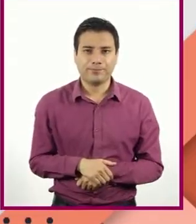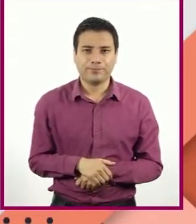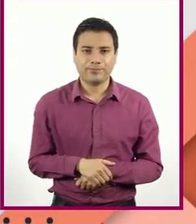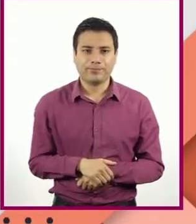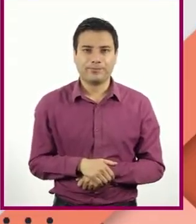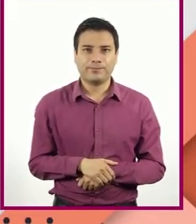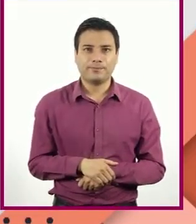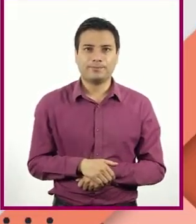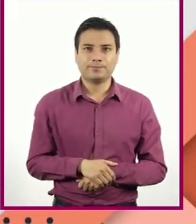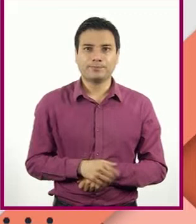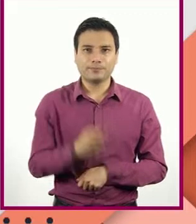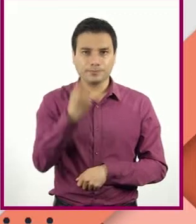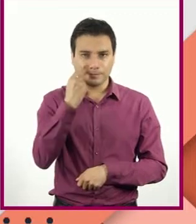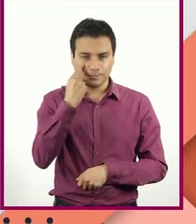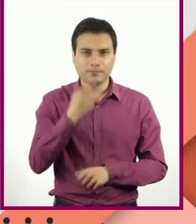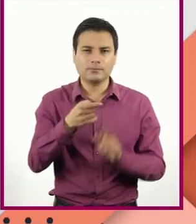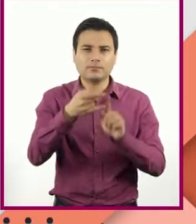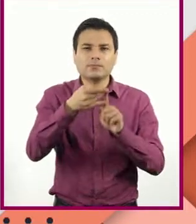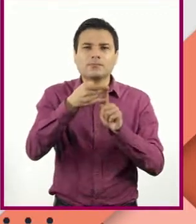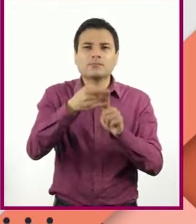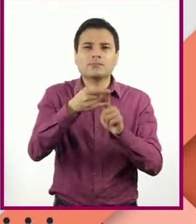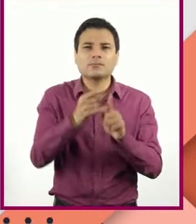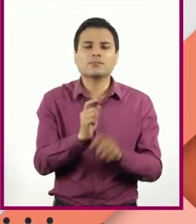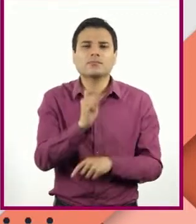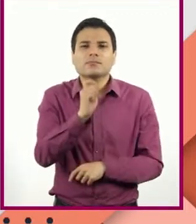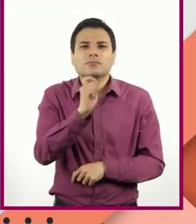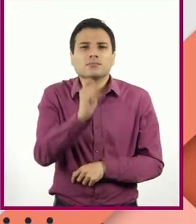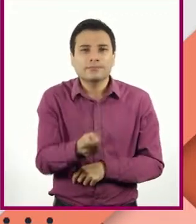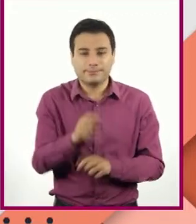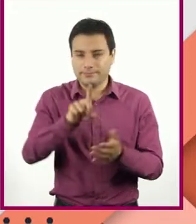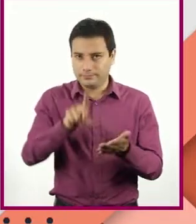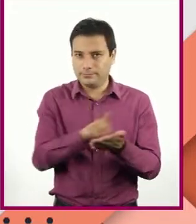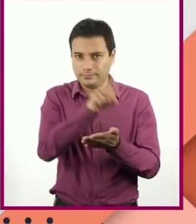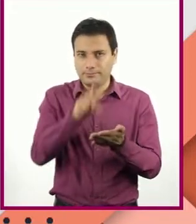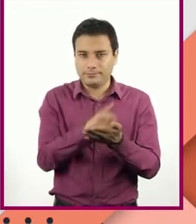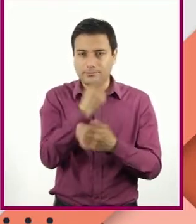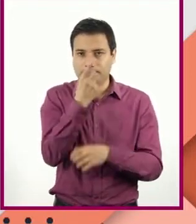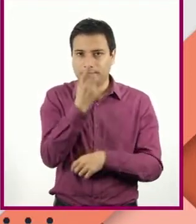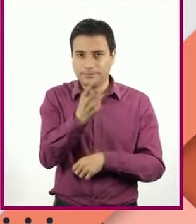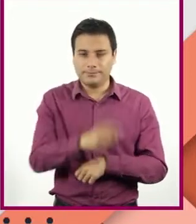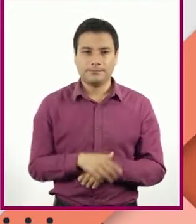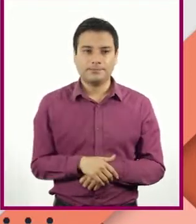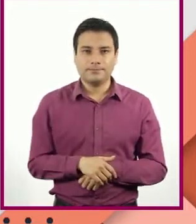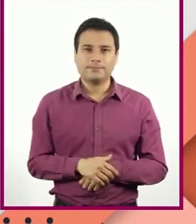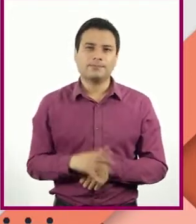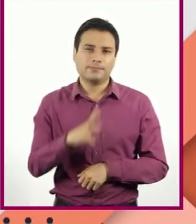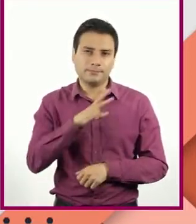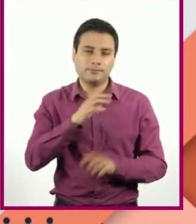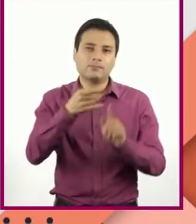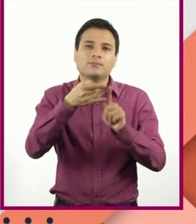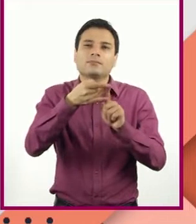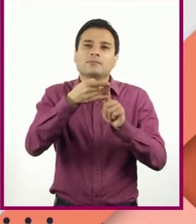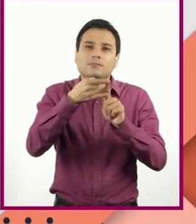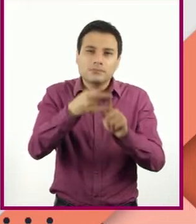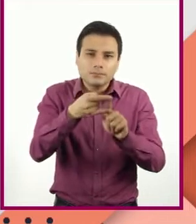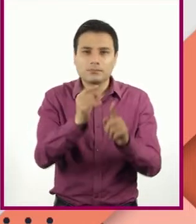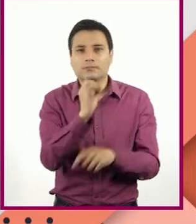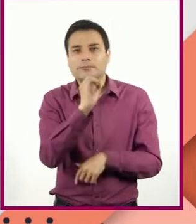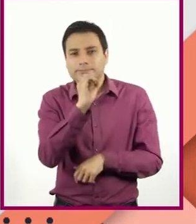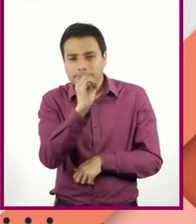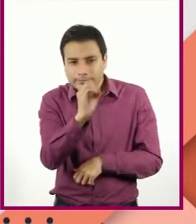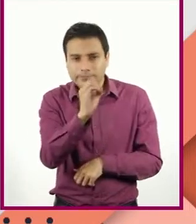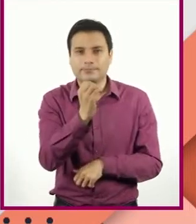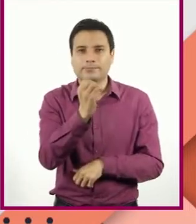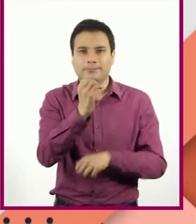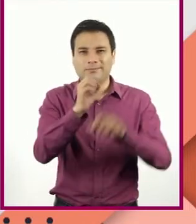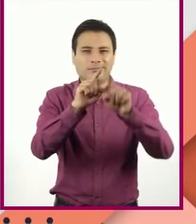viñeta se define en el diccionario de la lengua española como cada uno de los recuadros de una serie en la que con